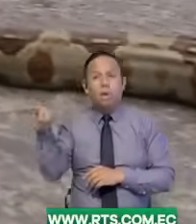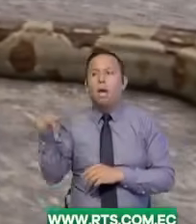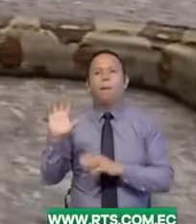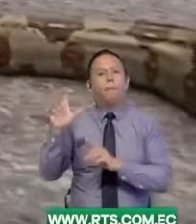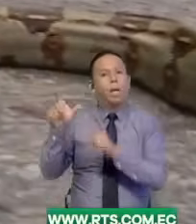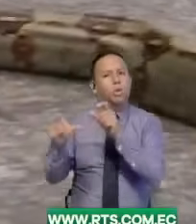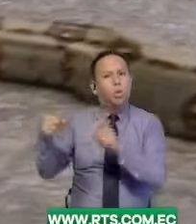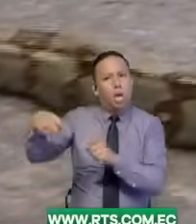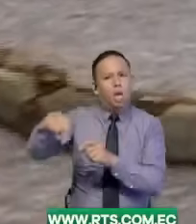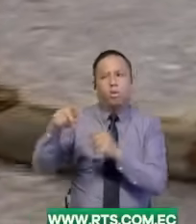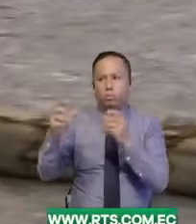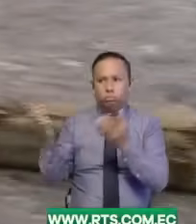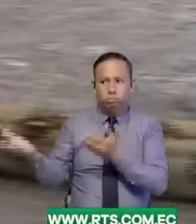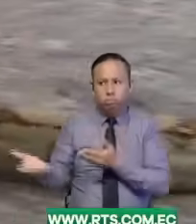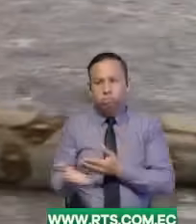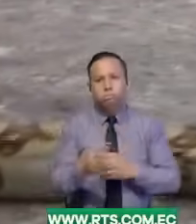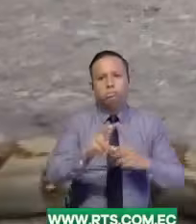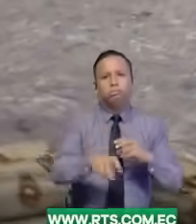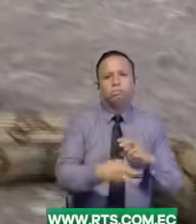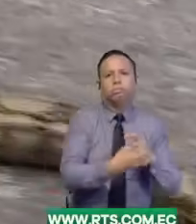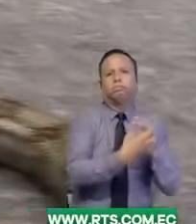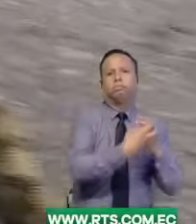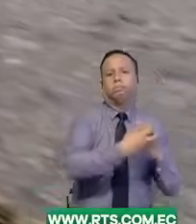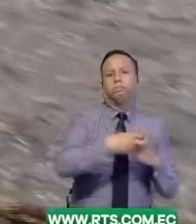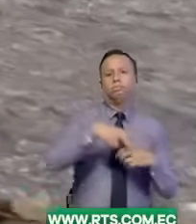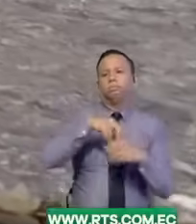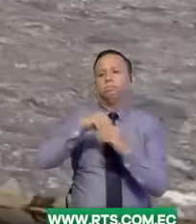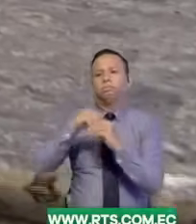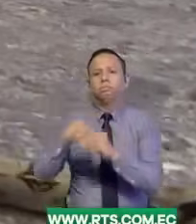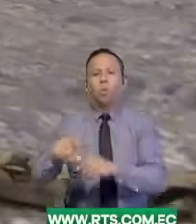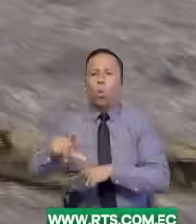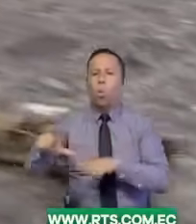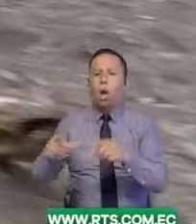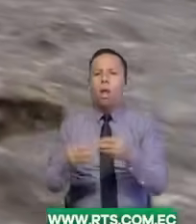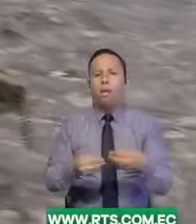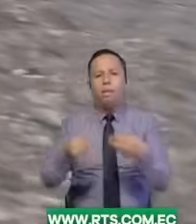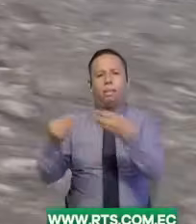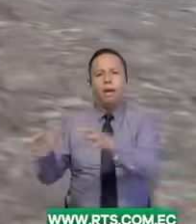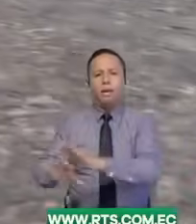esta entidad coordine su regreso a su hábitat natural, informó Maite Morán.